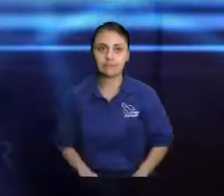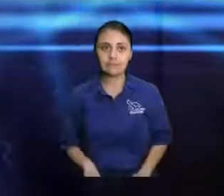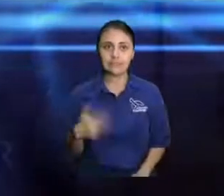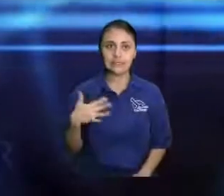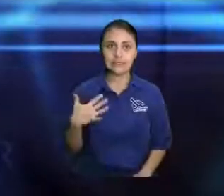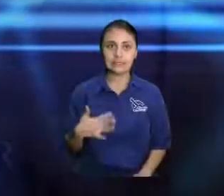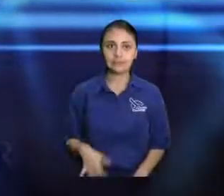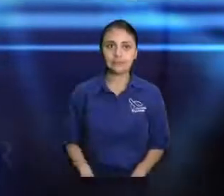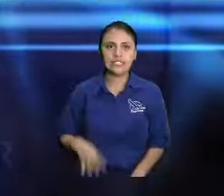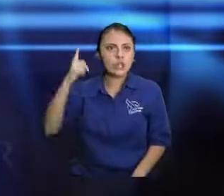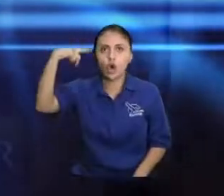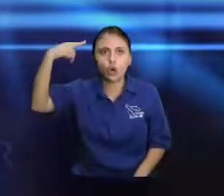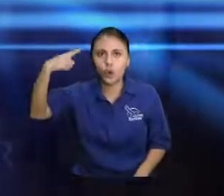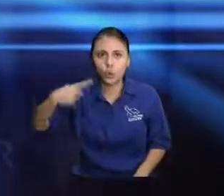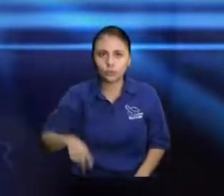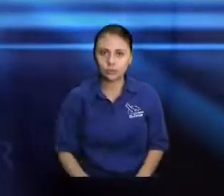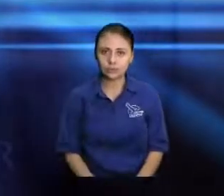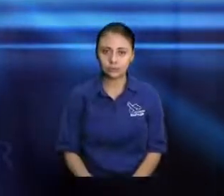Es paranoico.